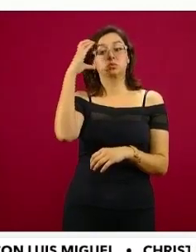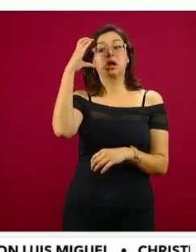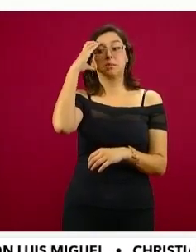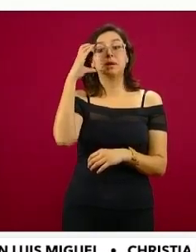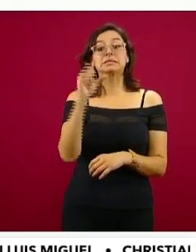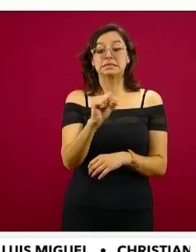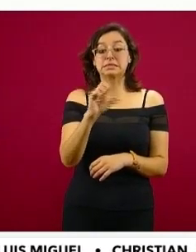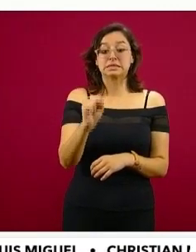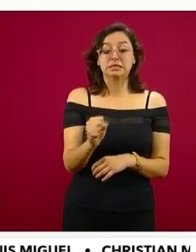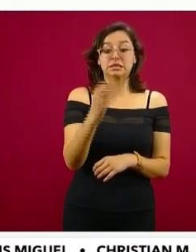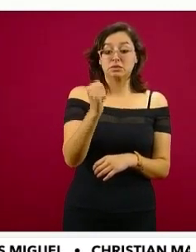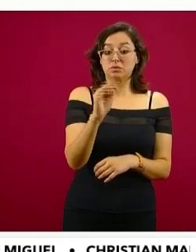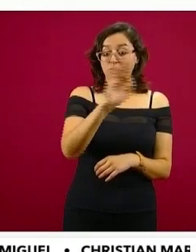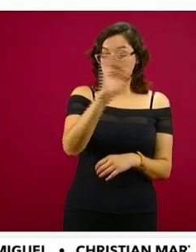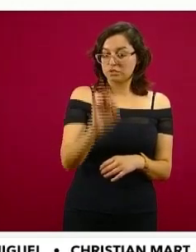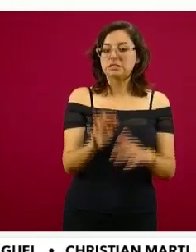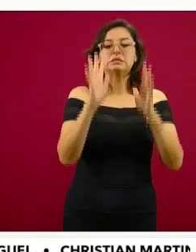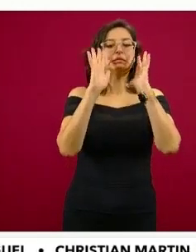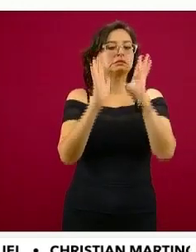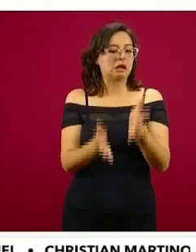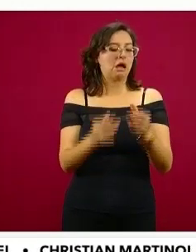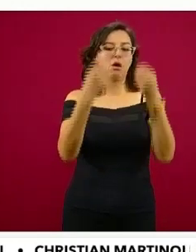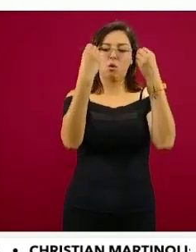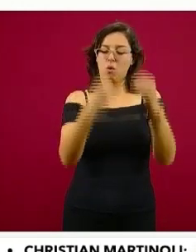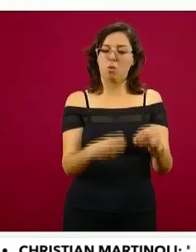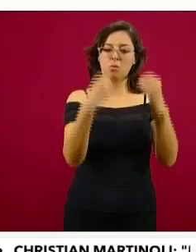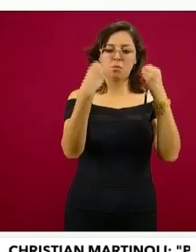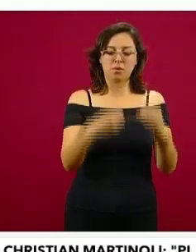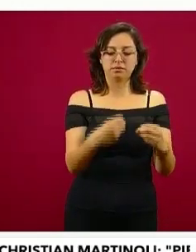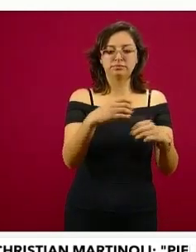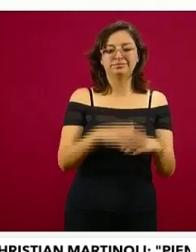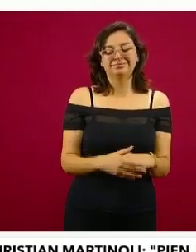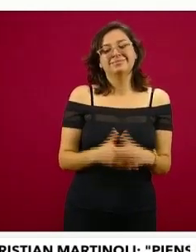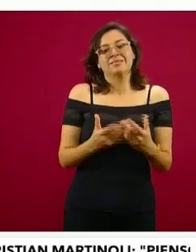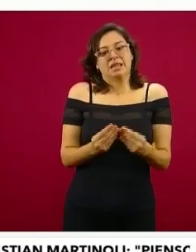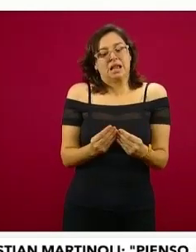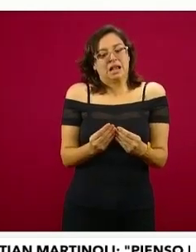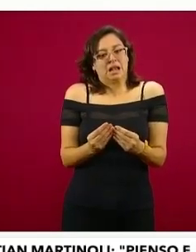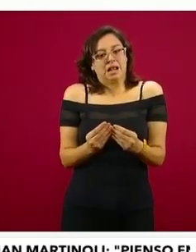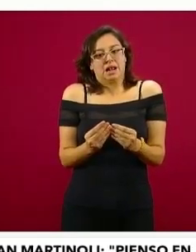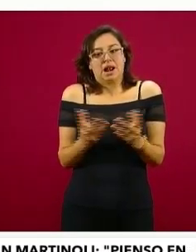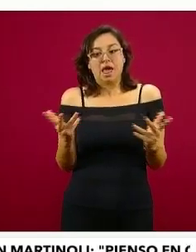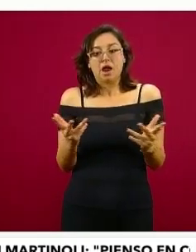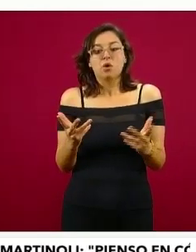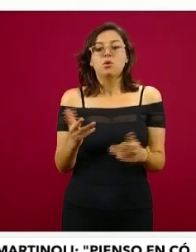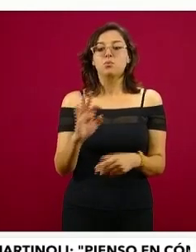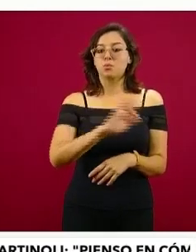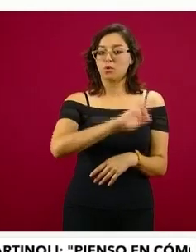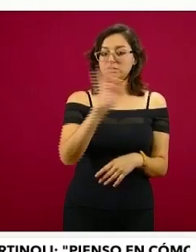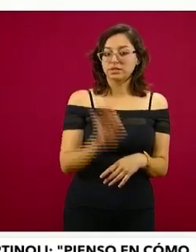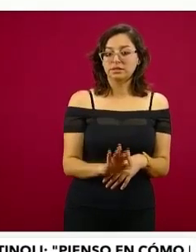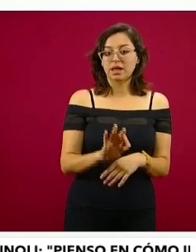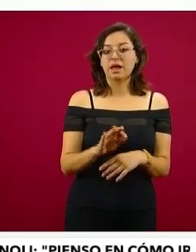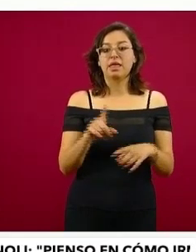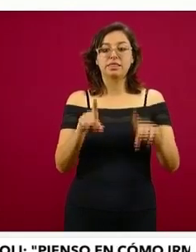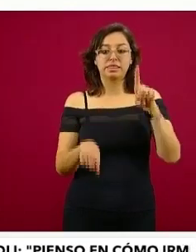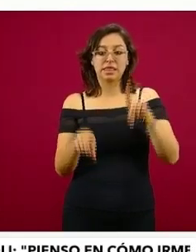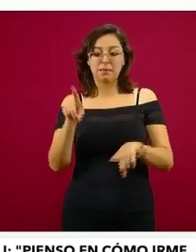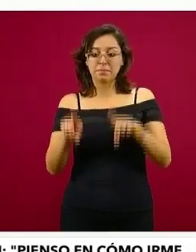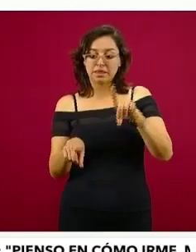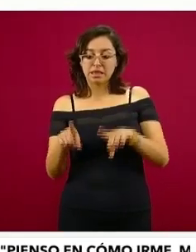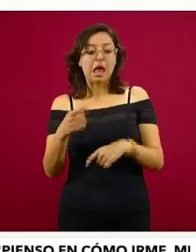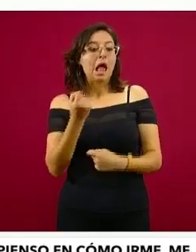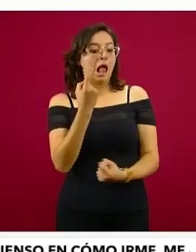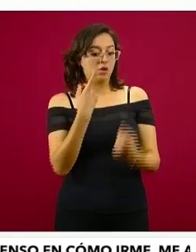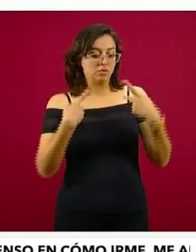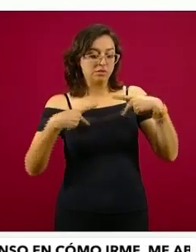para hospitalización general ya se encuentran ocupadas, y lógicamente este porcentaje se va a mover en función de las altas que